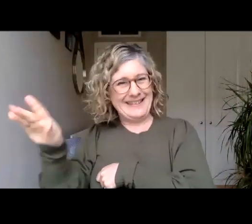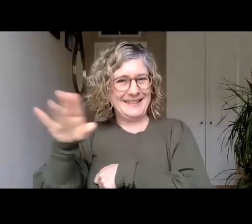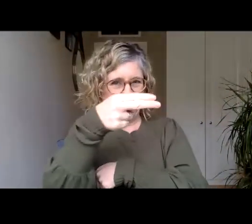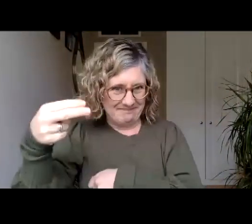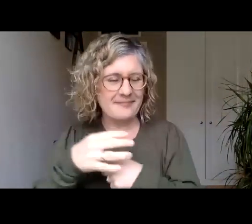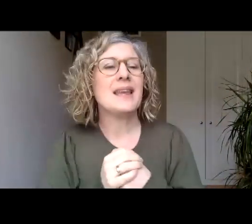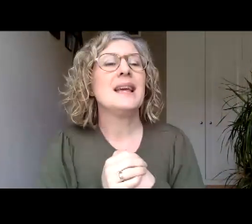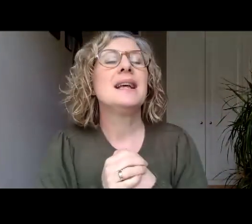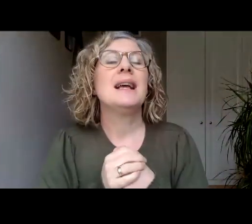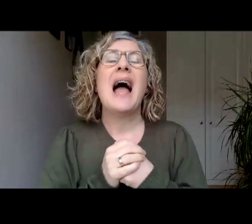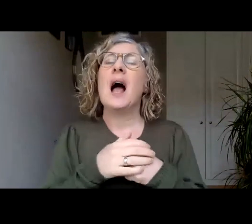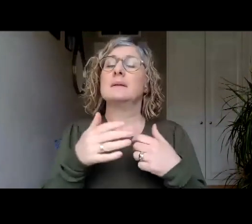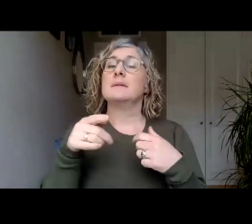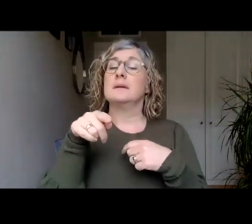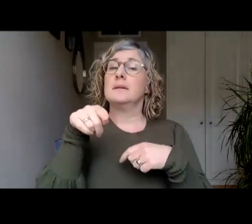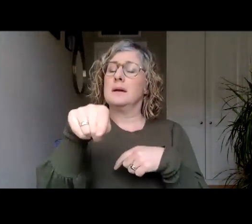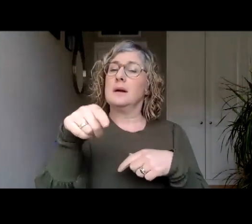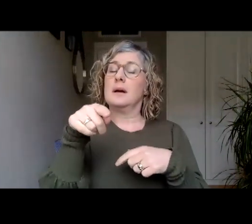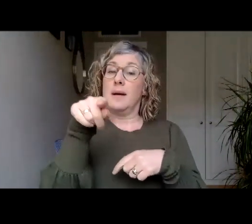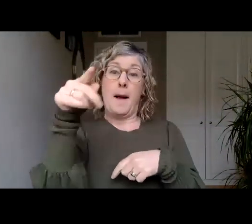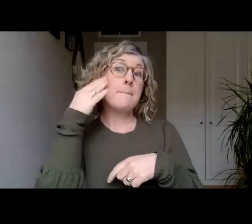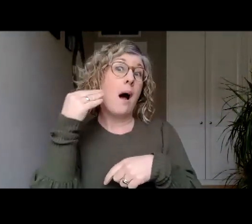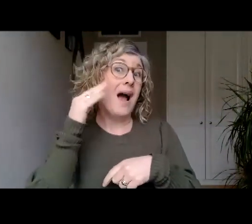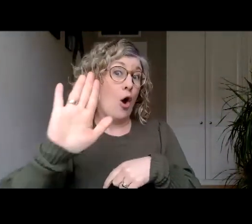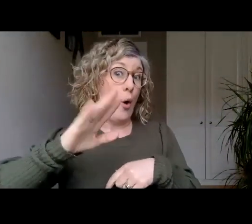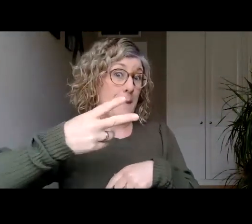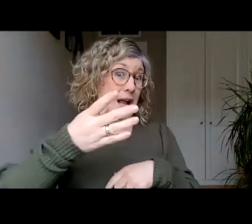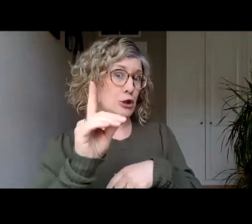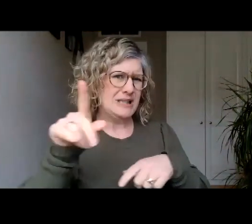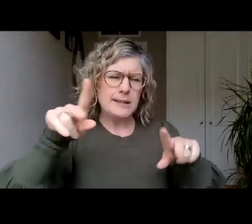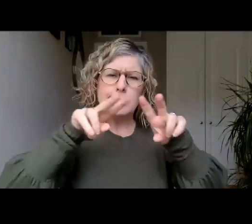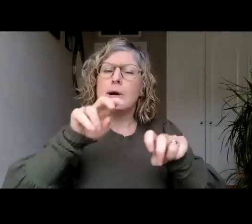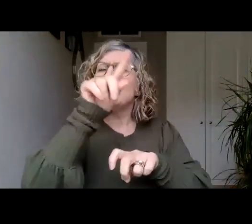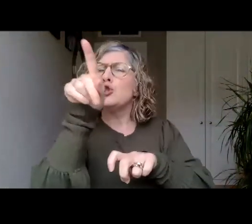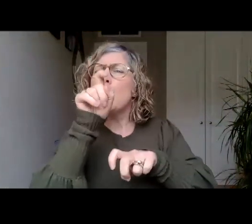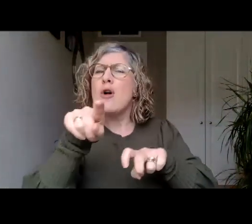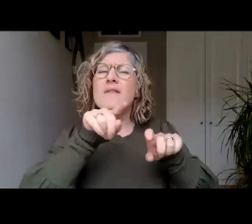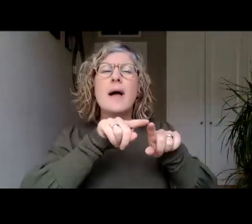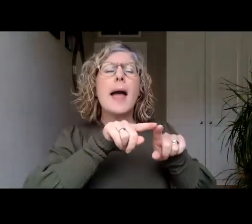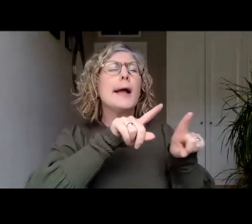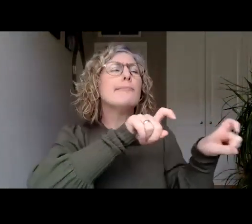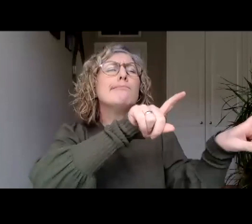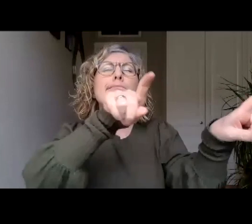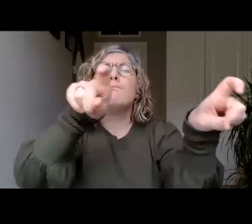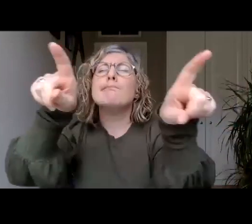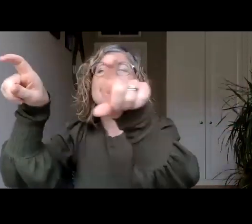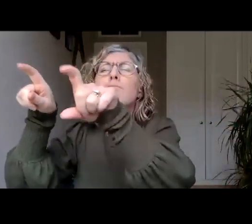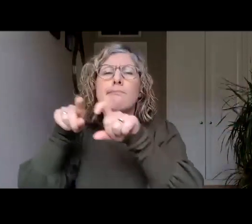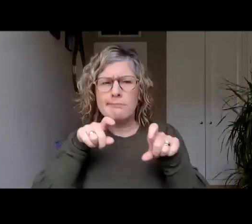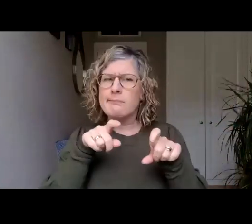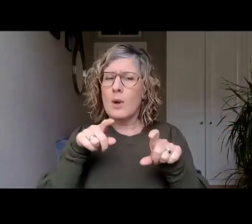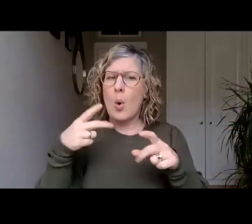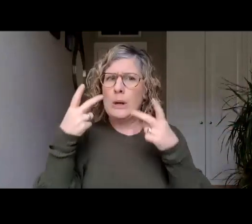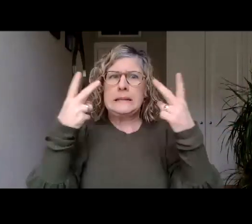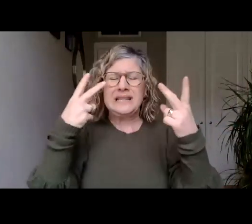la acuñó Barry Quinn. Así es que quiero reconocer que este término no fue de mi